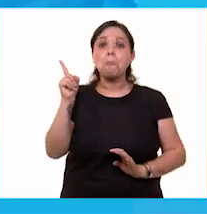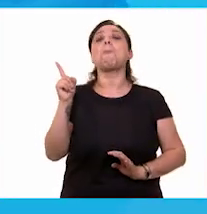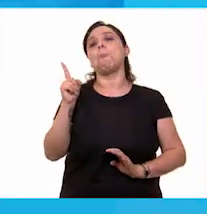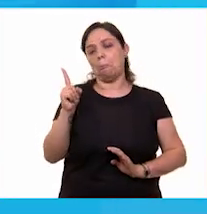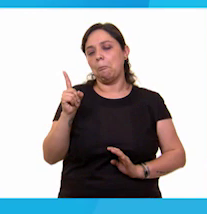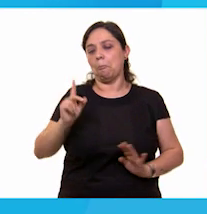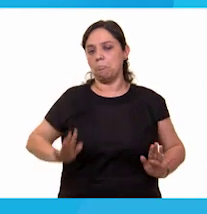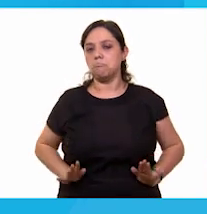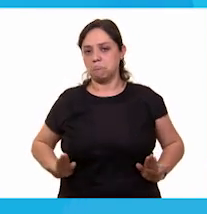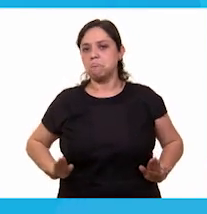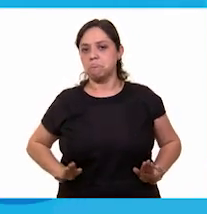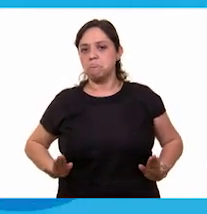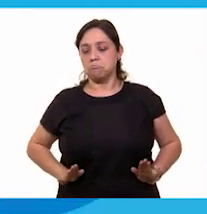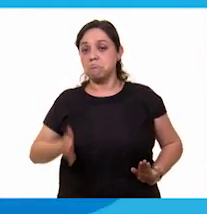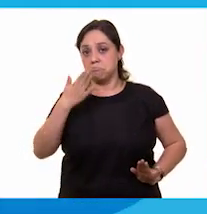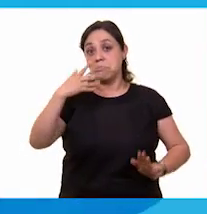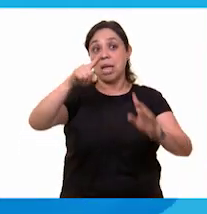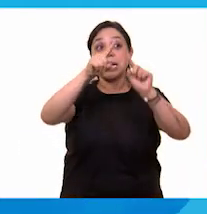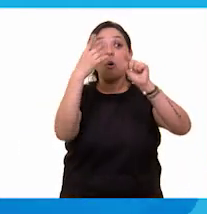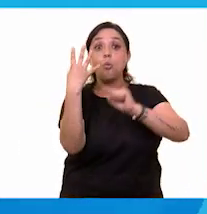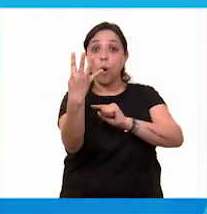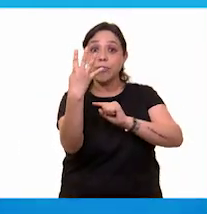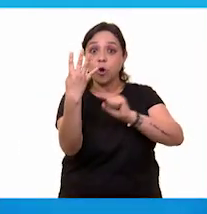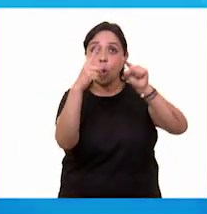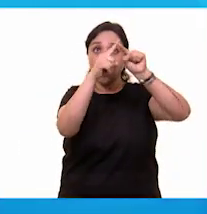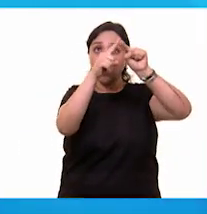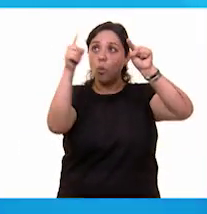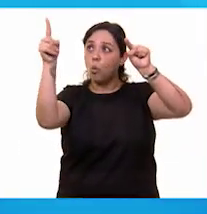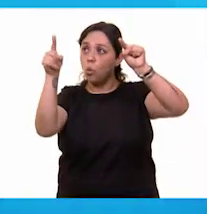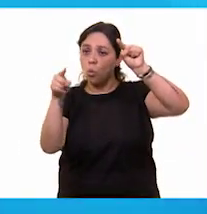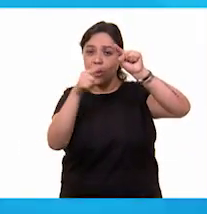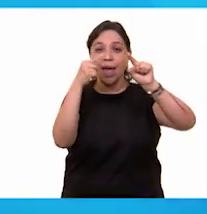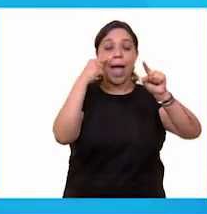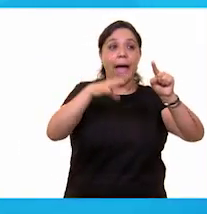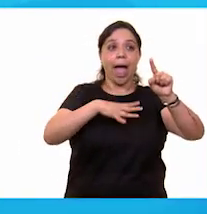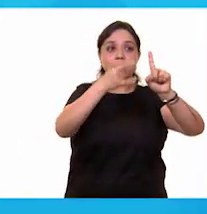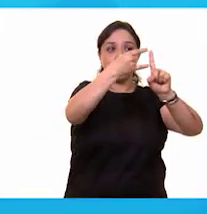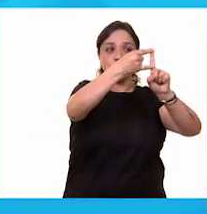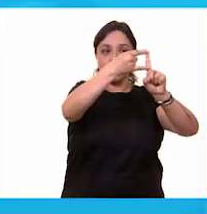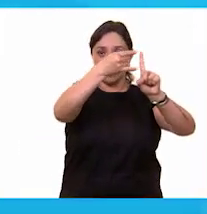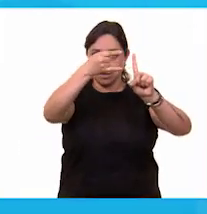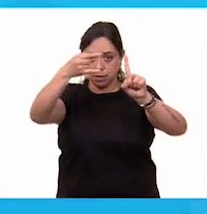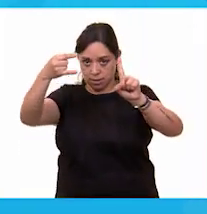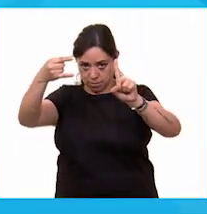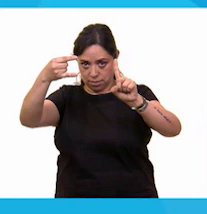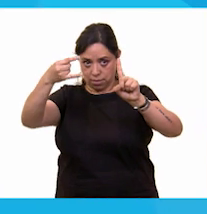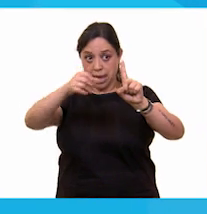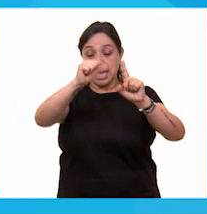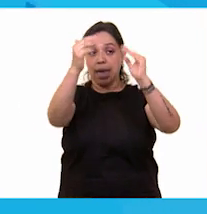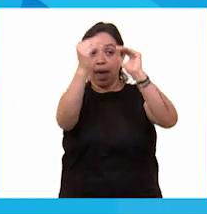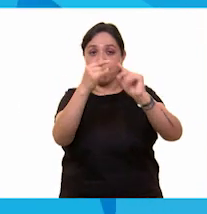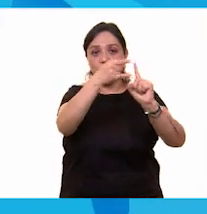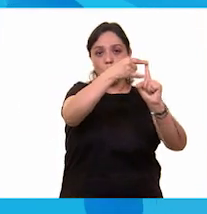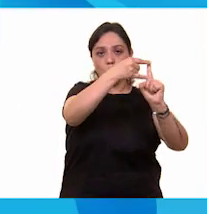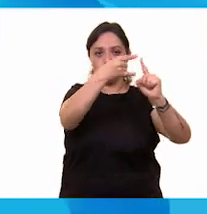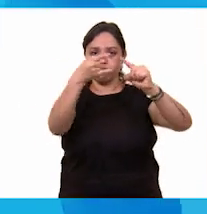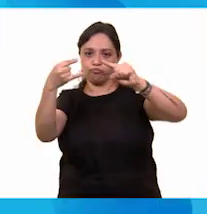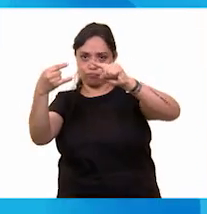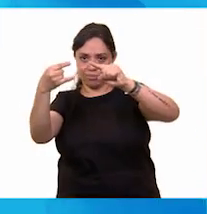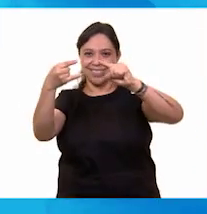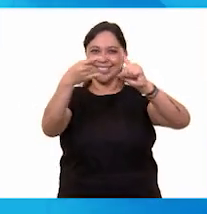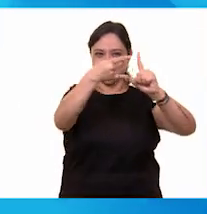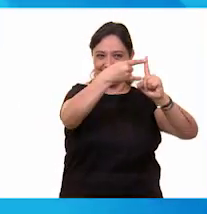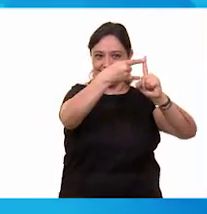con la característica es que cierto. Son de cuatro lados. Exacto. Tenemos un rectángulo y un romboide. Entonces sí se pueden